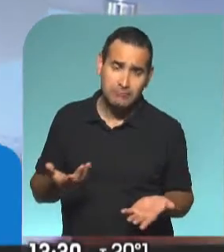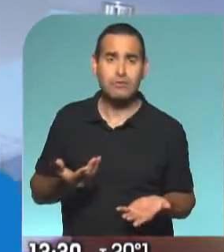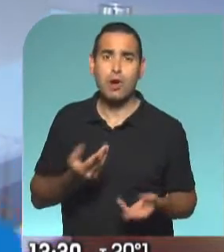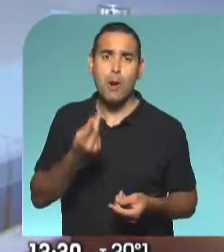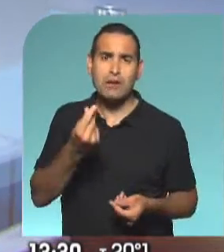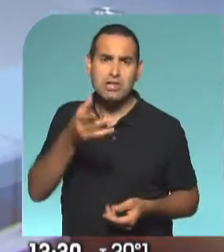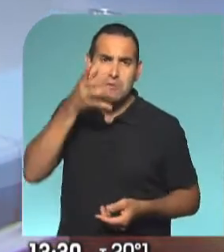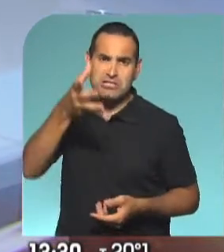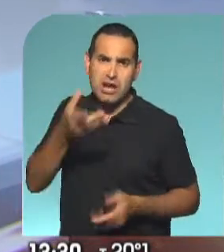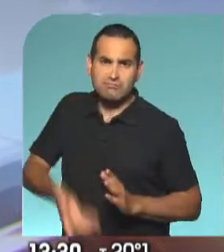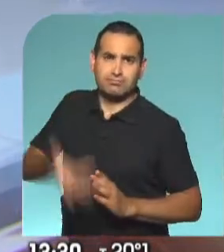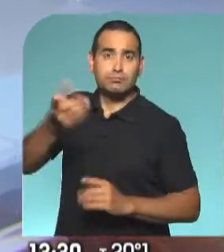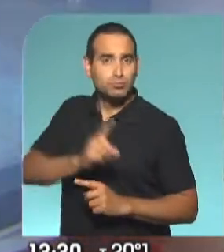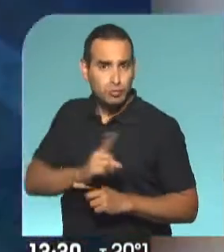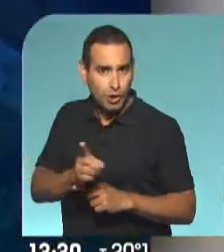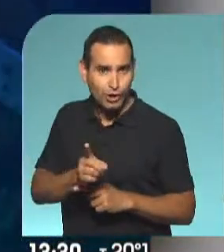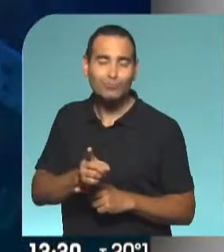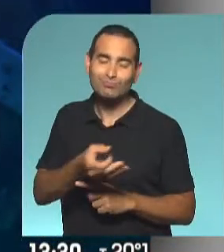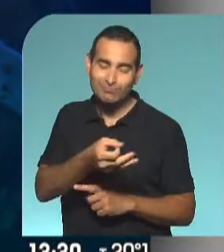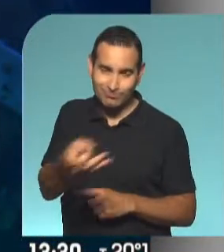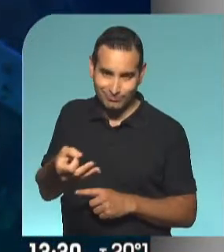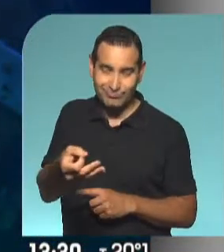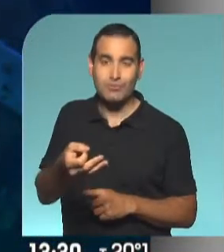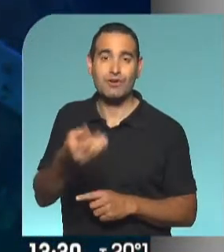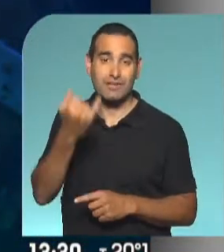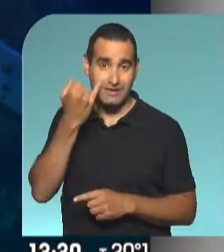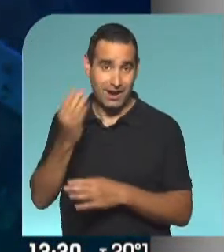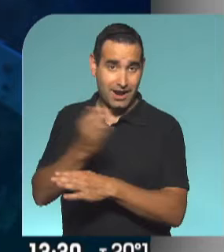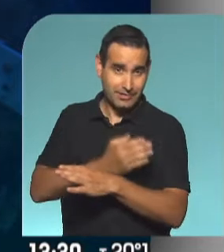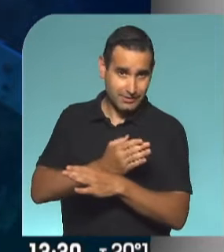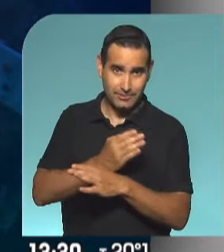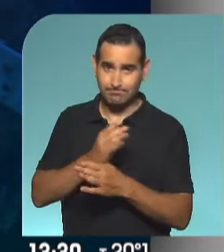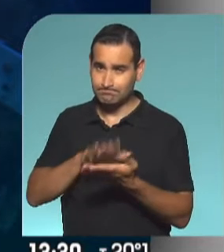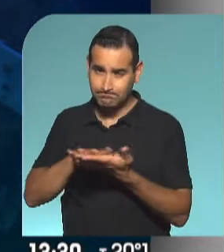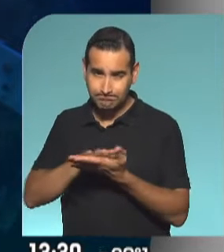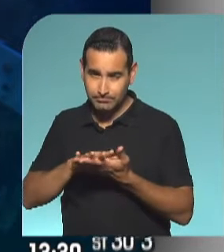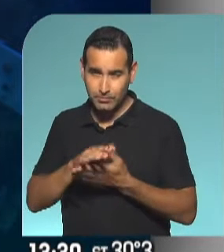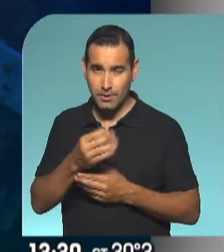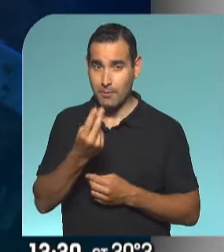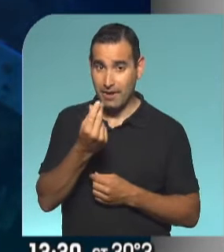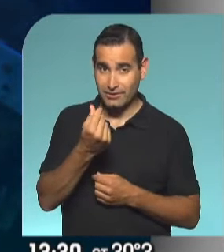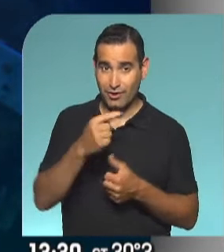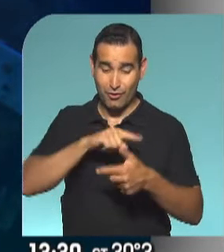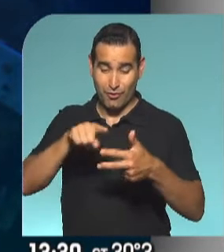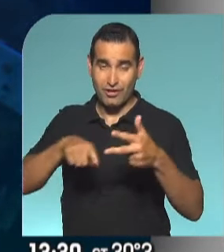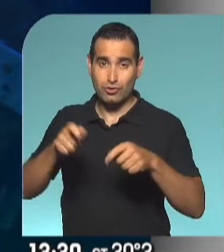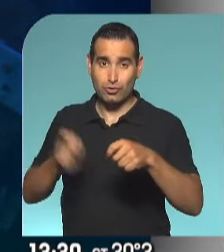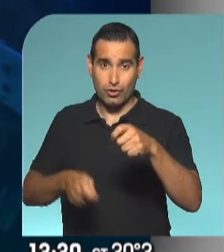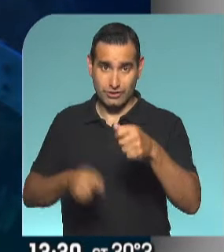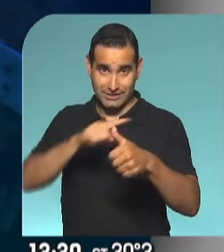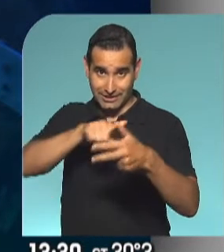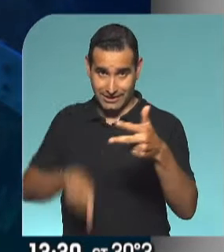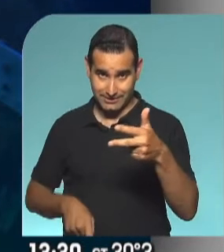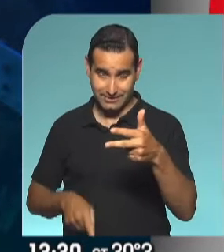precios abusivos exactamente por qué lo justamente cuando se establecieron estos valores para los tres cortes parrilleros como se suele decir